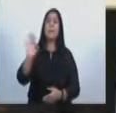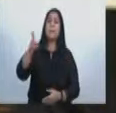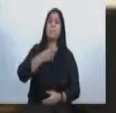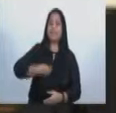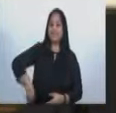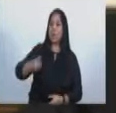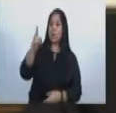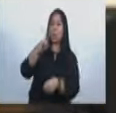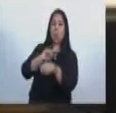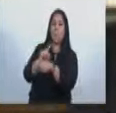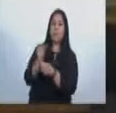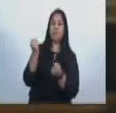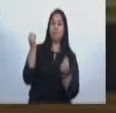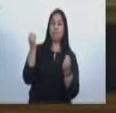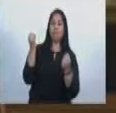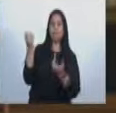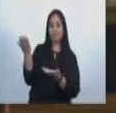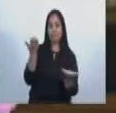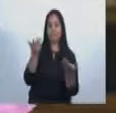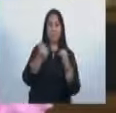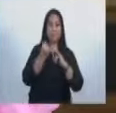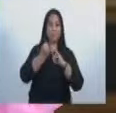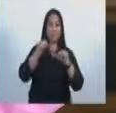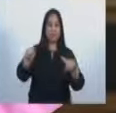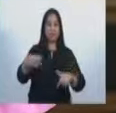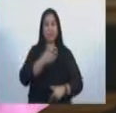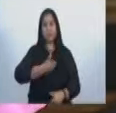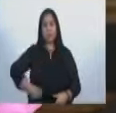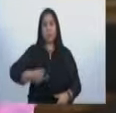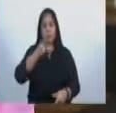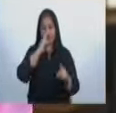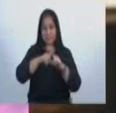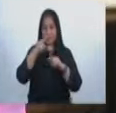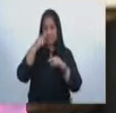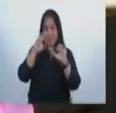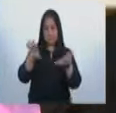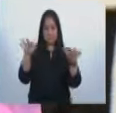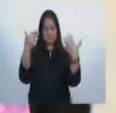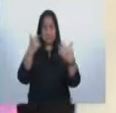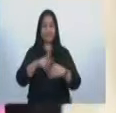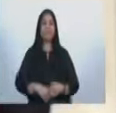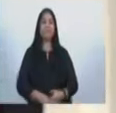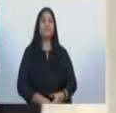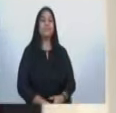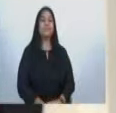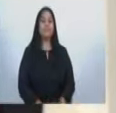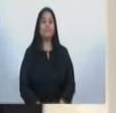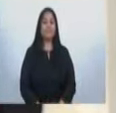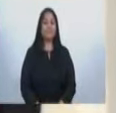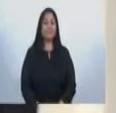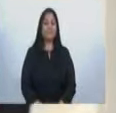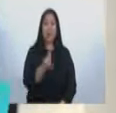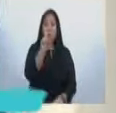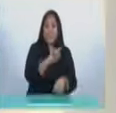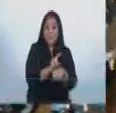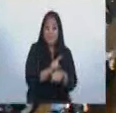minuto para dar unas palabras de cierre a nuestros jóvenes presentes y los televidentes un